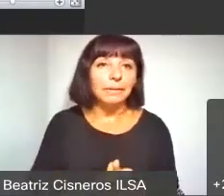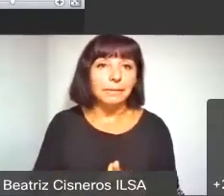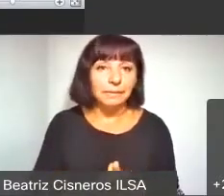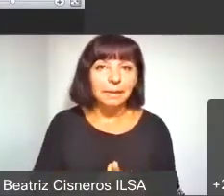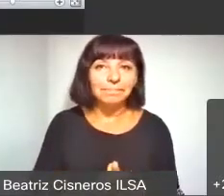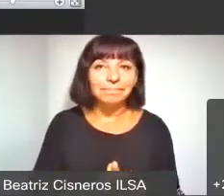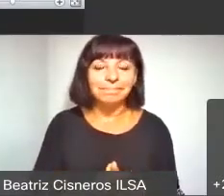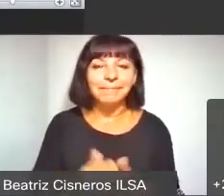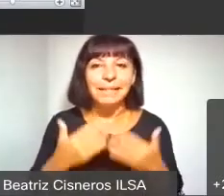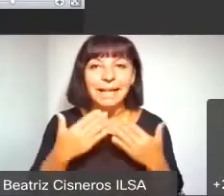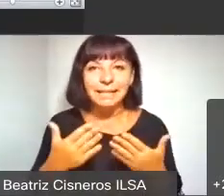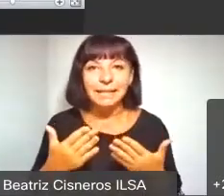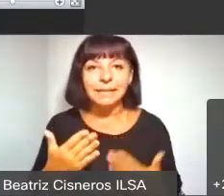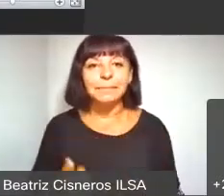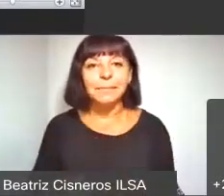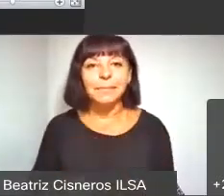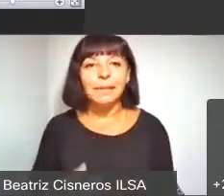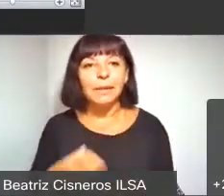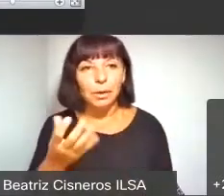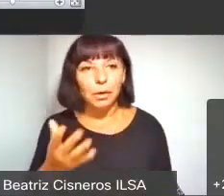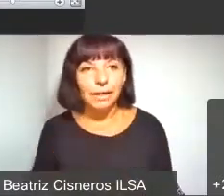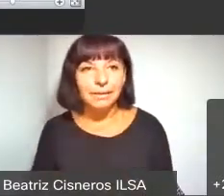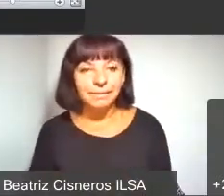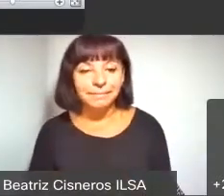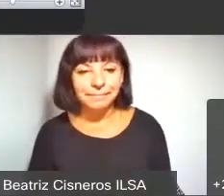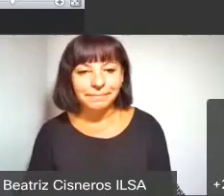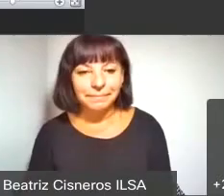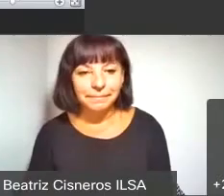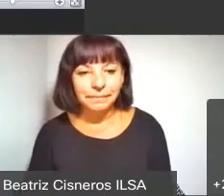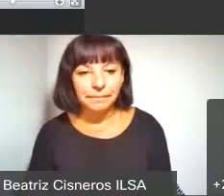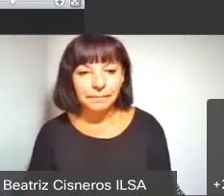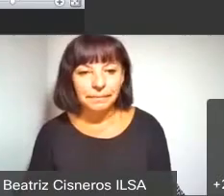pregunto a ustedes. ¿Sí? Gracias. Buenos días.